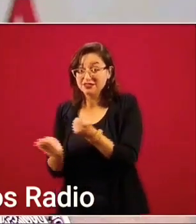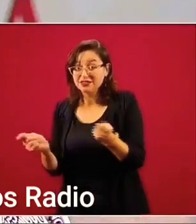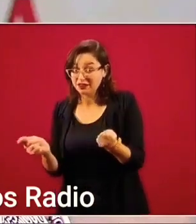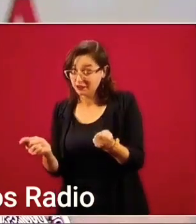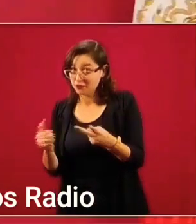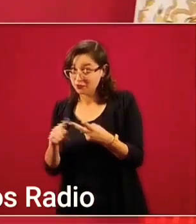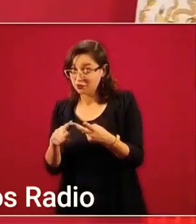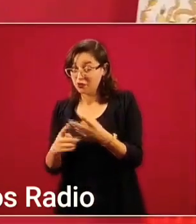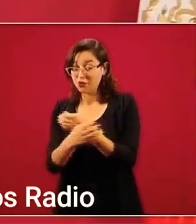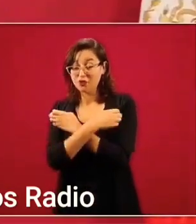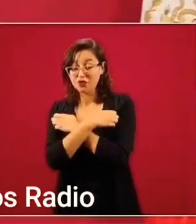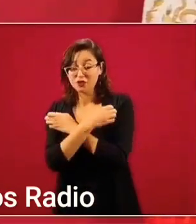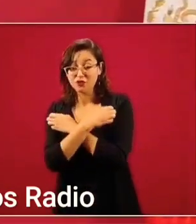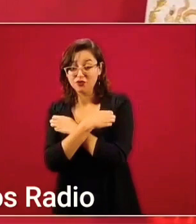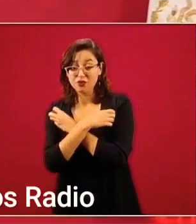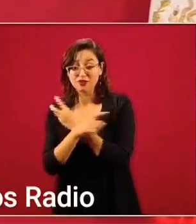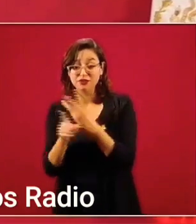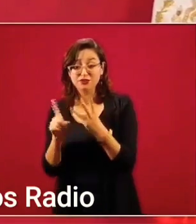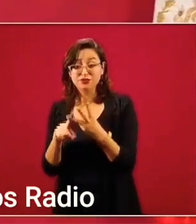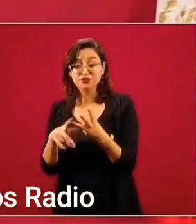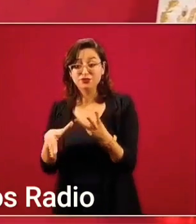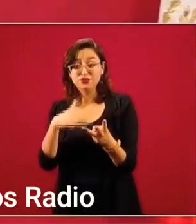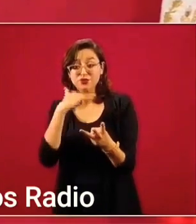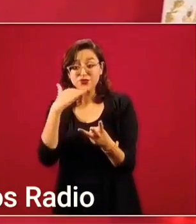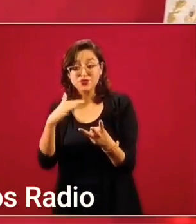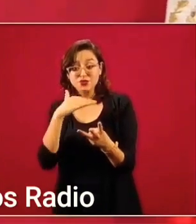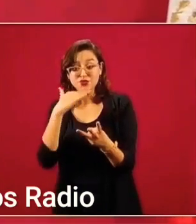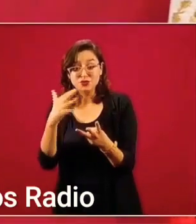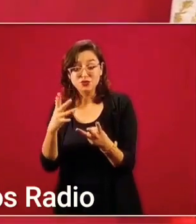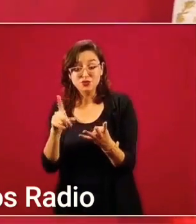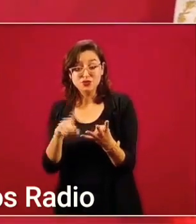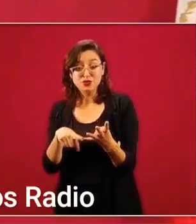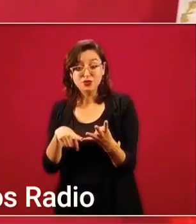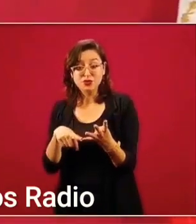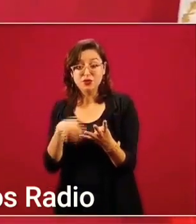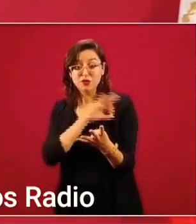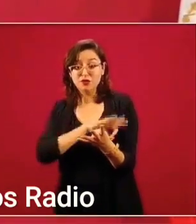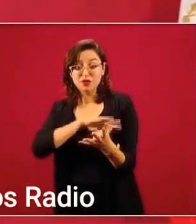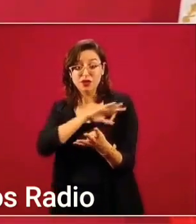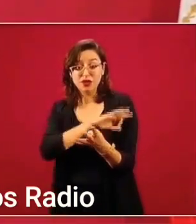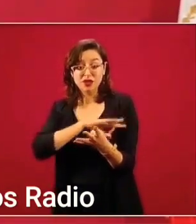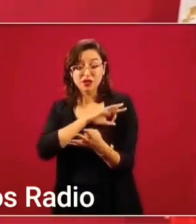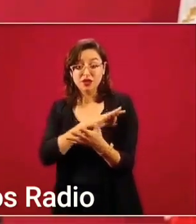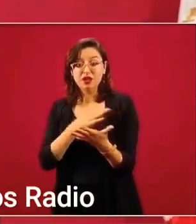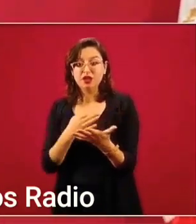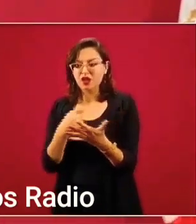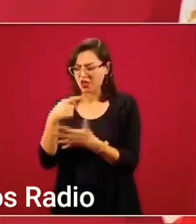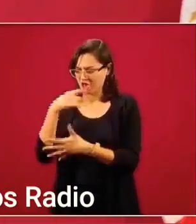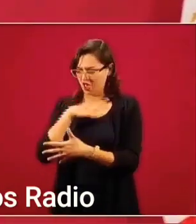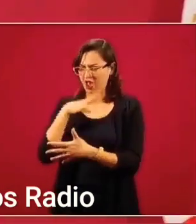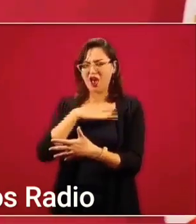educación, el nivel de corrupción, la felicidad,